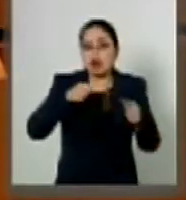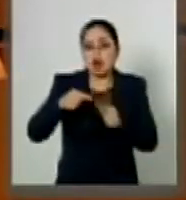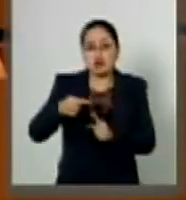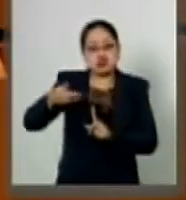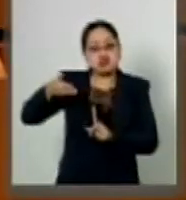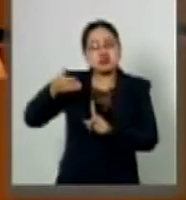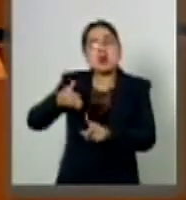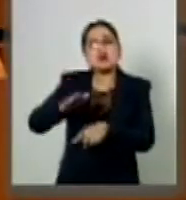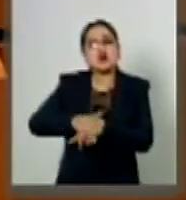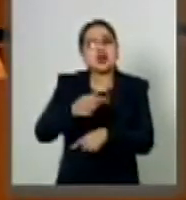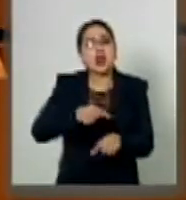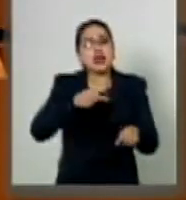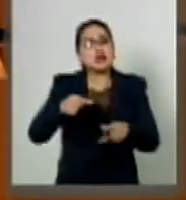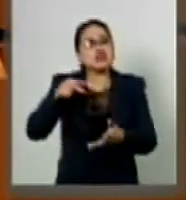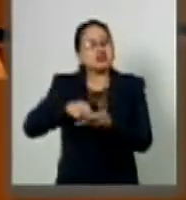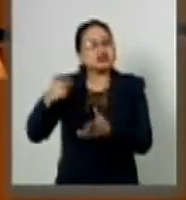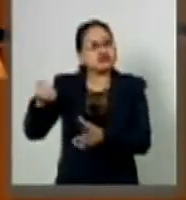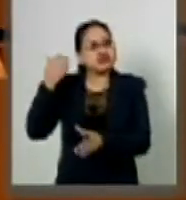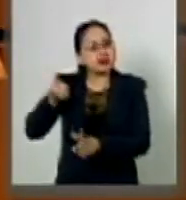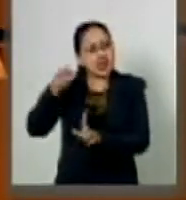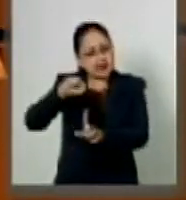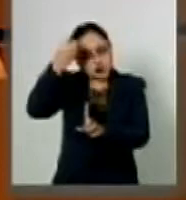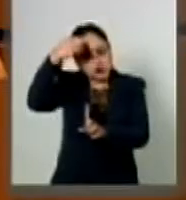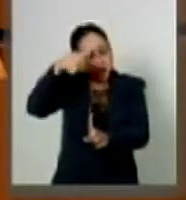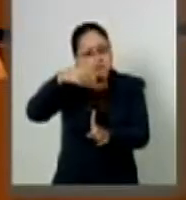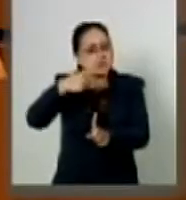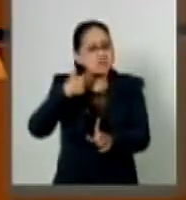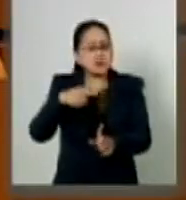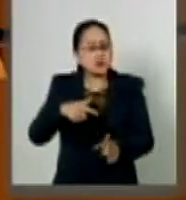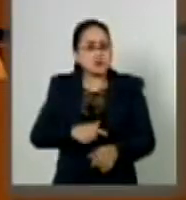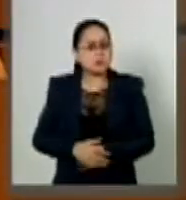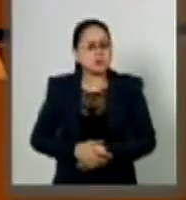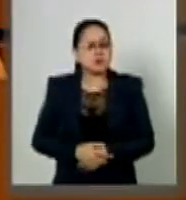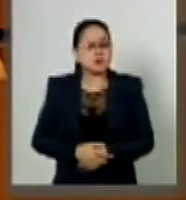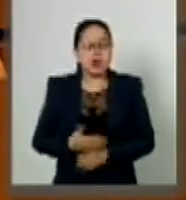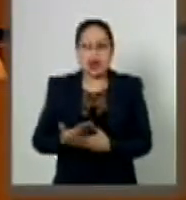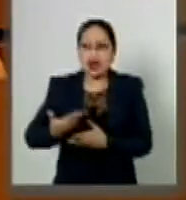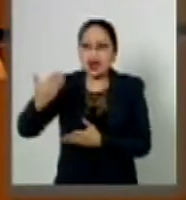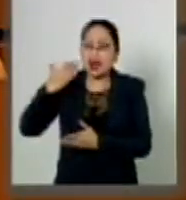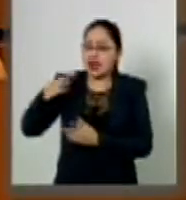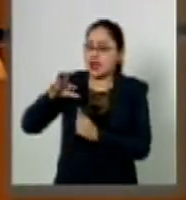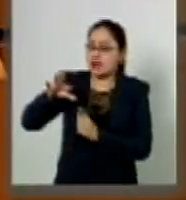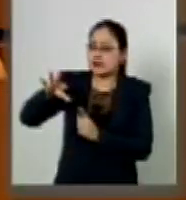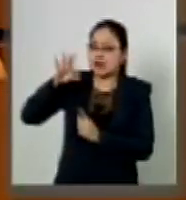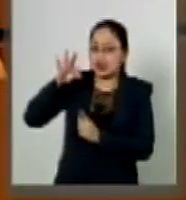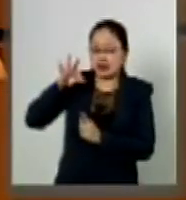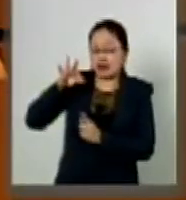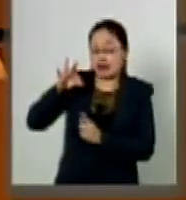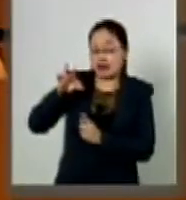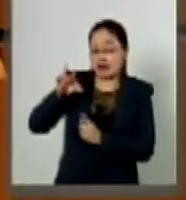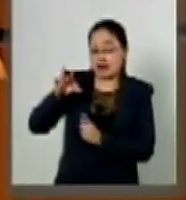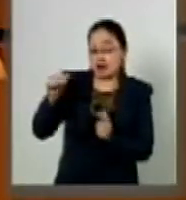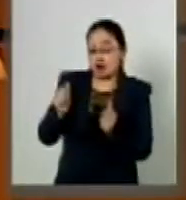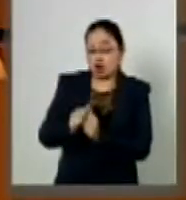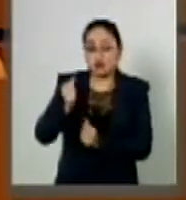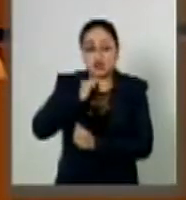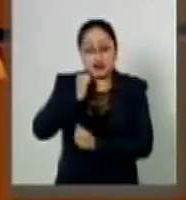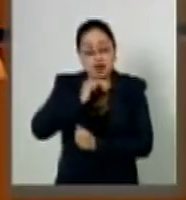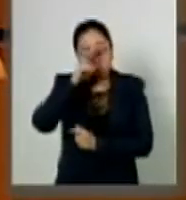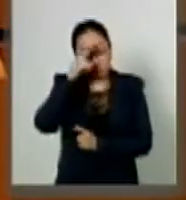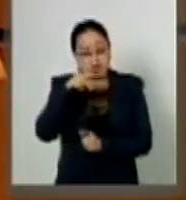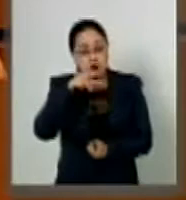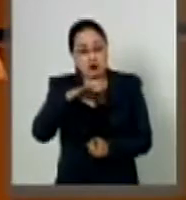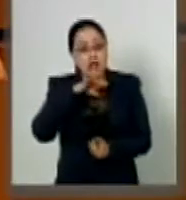propósito aquí a la tribuna. Cuando se eligió originalmente por el Senado, los